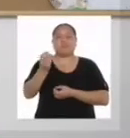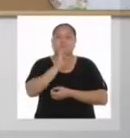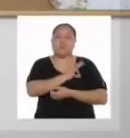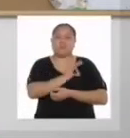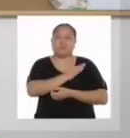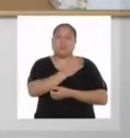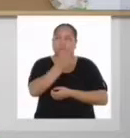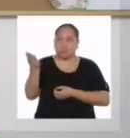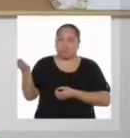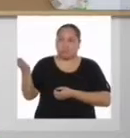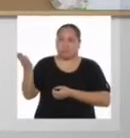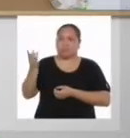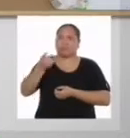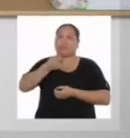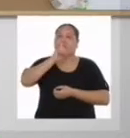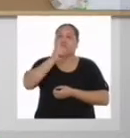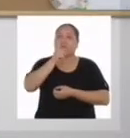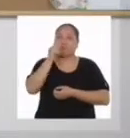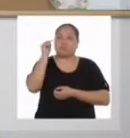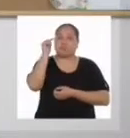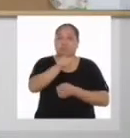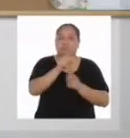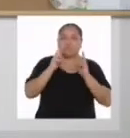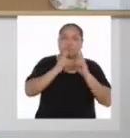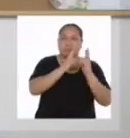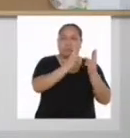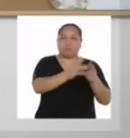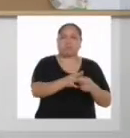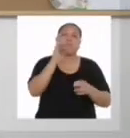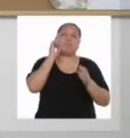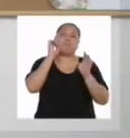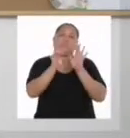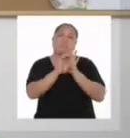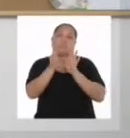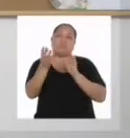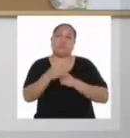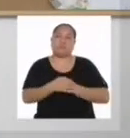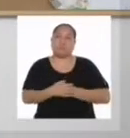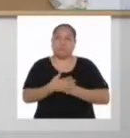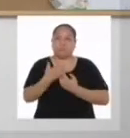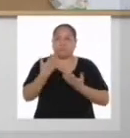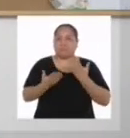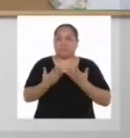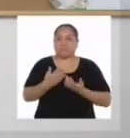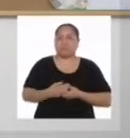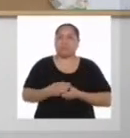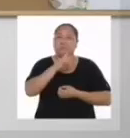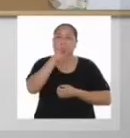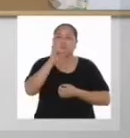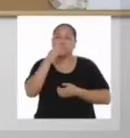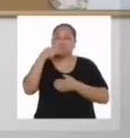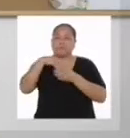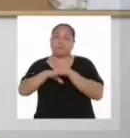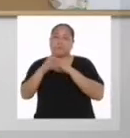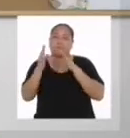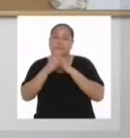cómo aprovechan ellas y ellos el agua de esa cuenca. Por ejemplo, si es para el uso